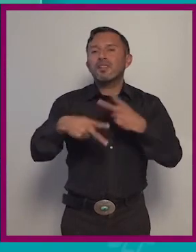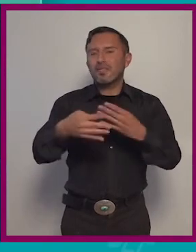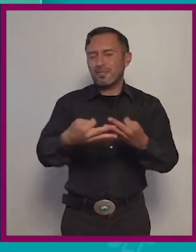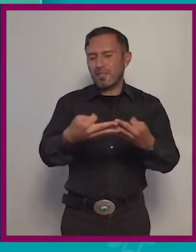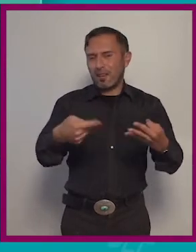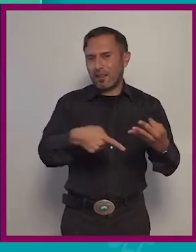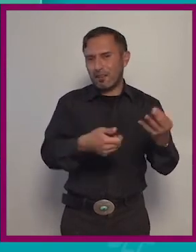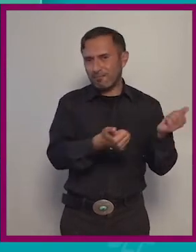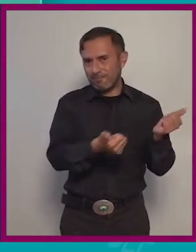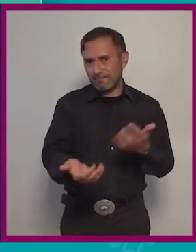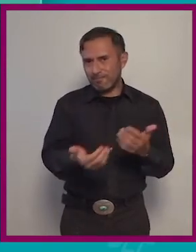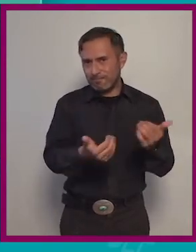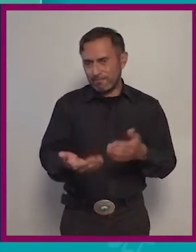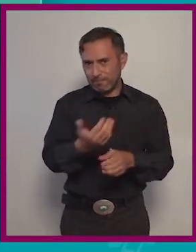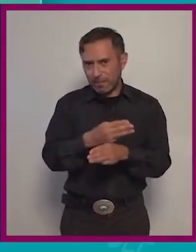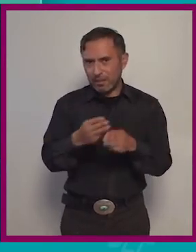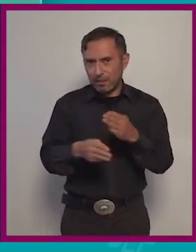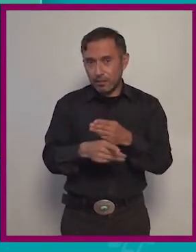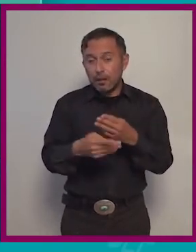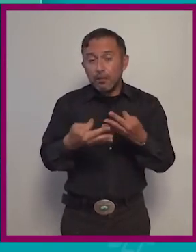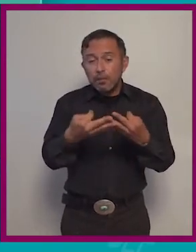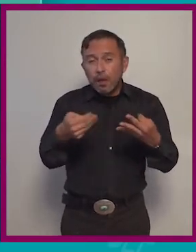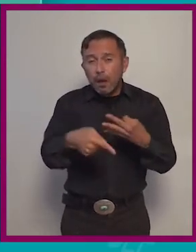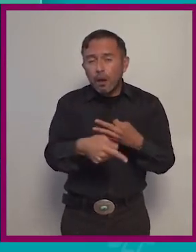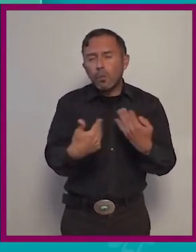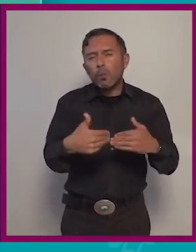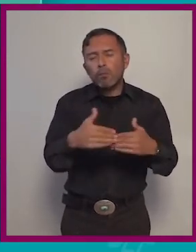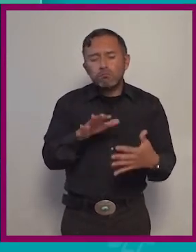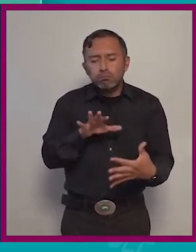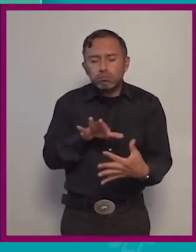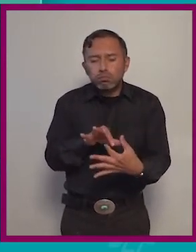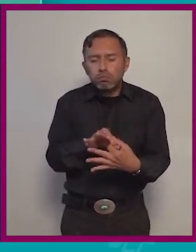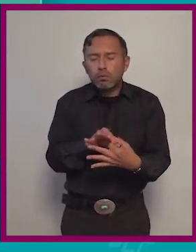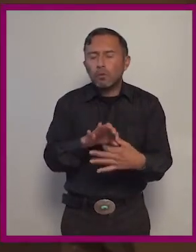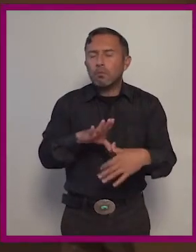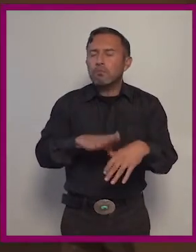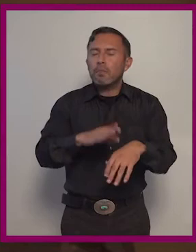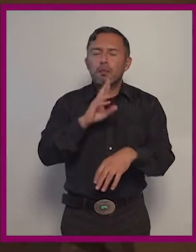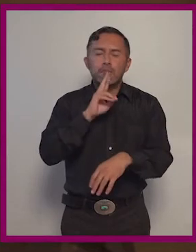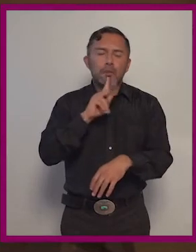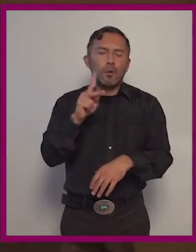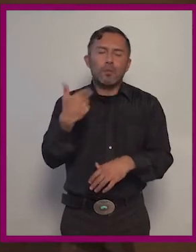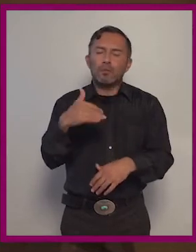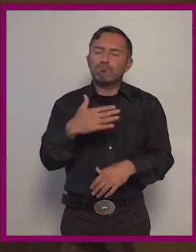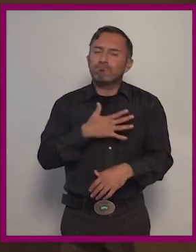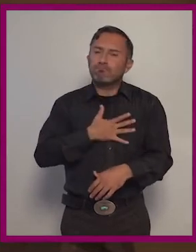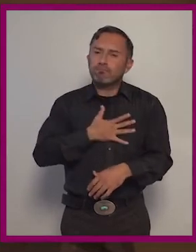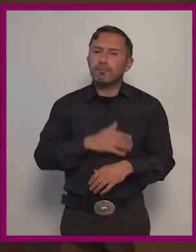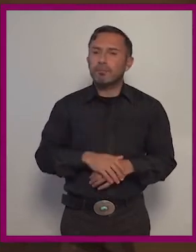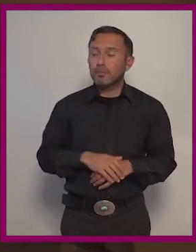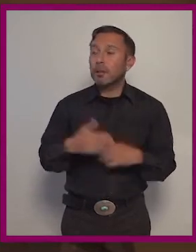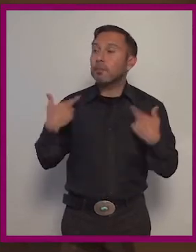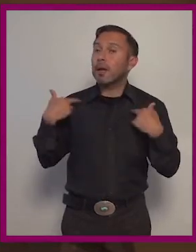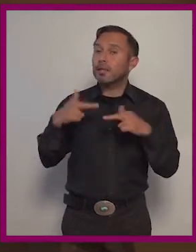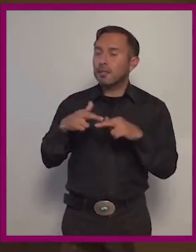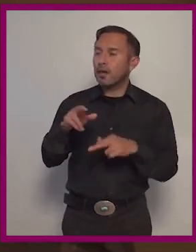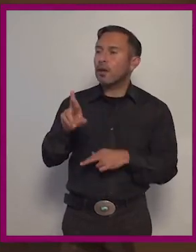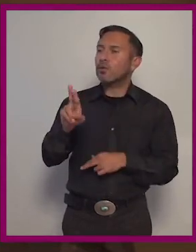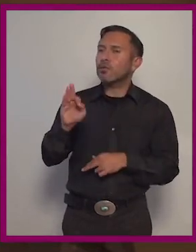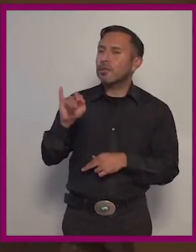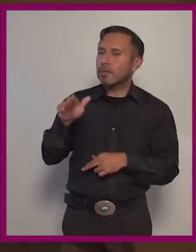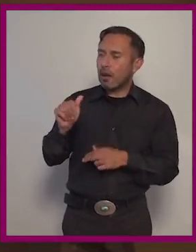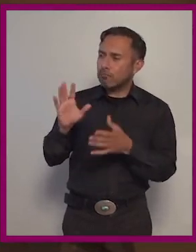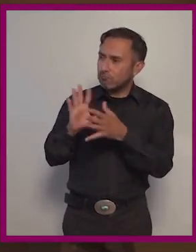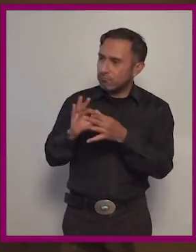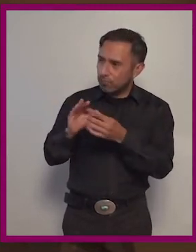la madre tierra creo que eso es lo mejor que existe. Pues muchísimas gracias, maestra Rufina.